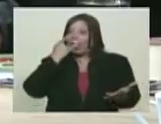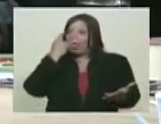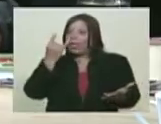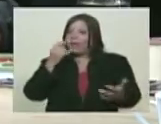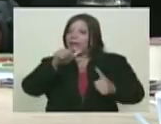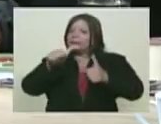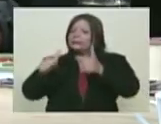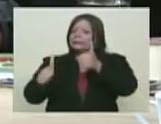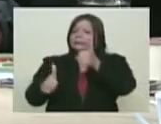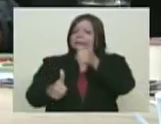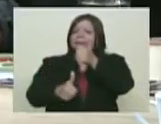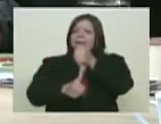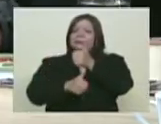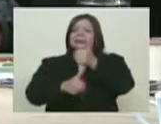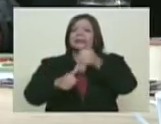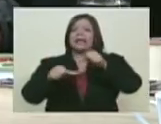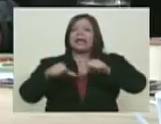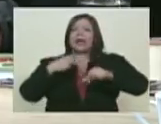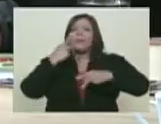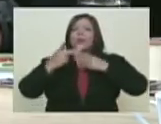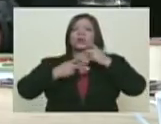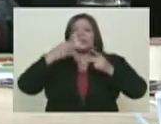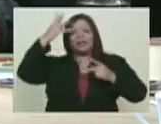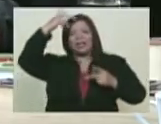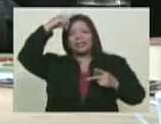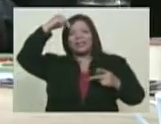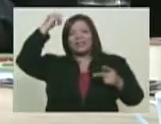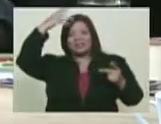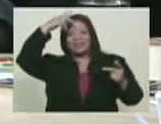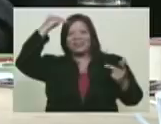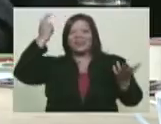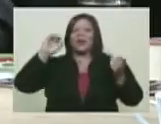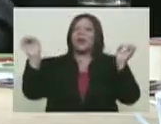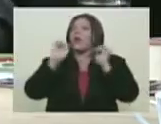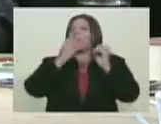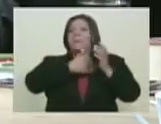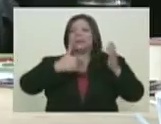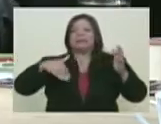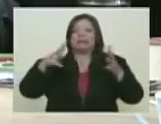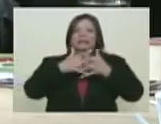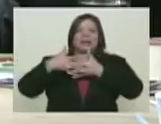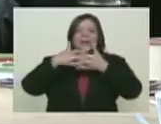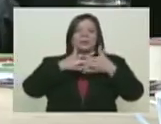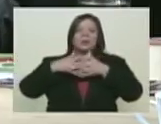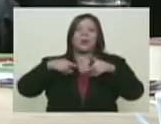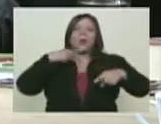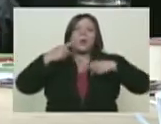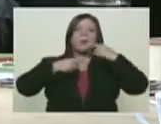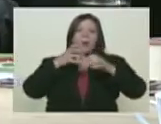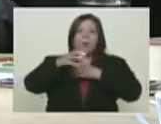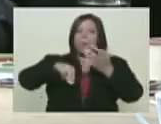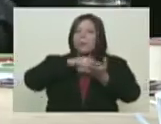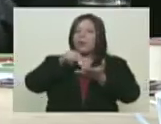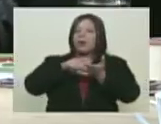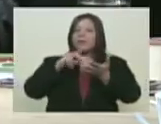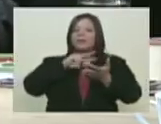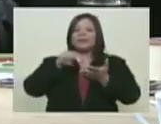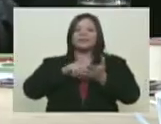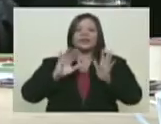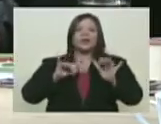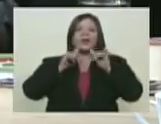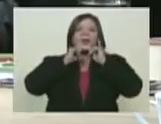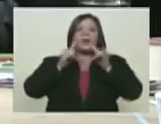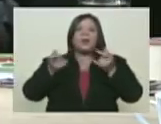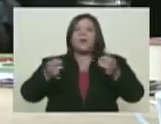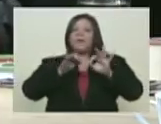sumisiones a la política de Trump, o lo expresan en sus declaraciones respecto a problemas nacionales, o a la manera como